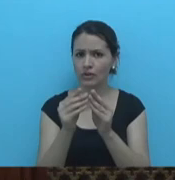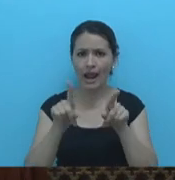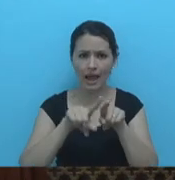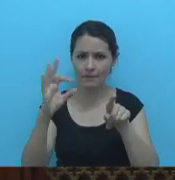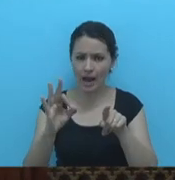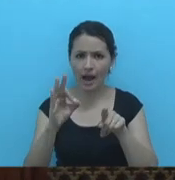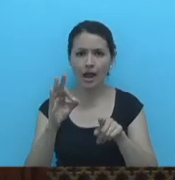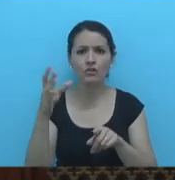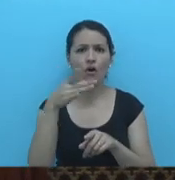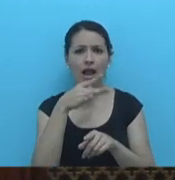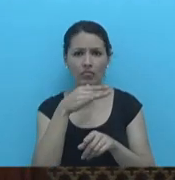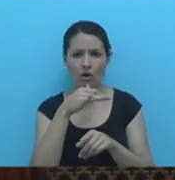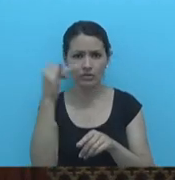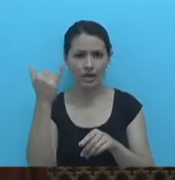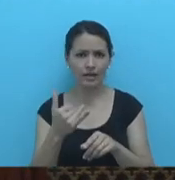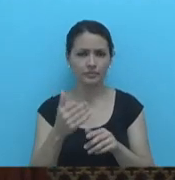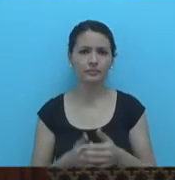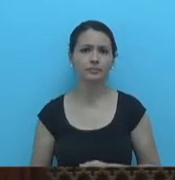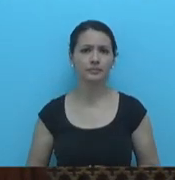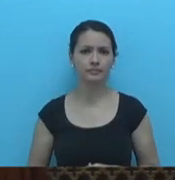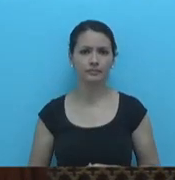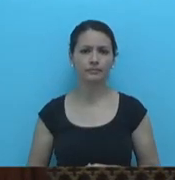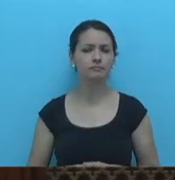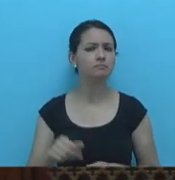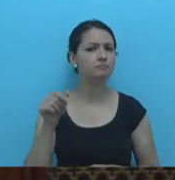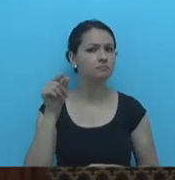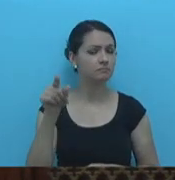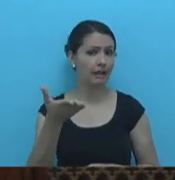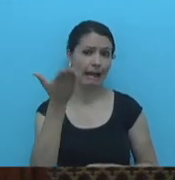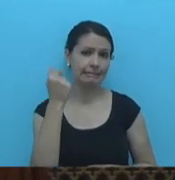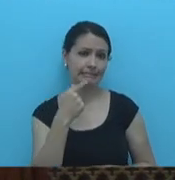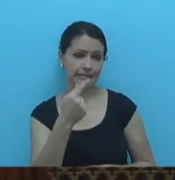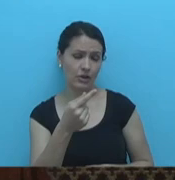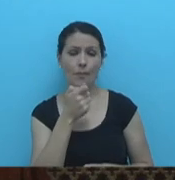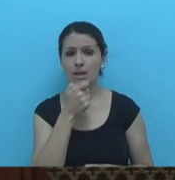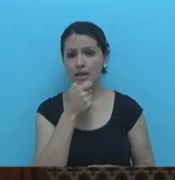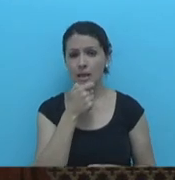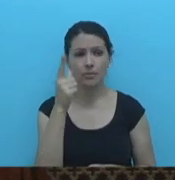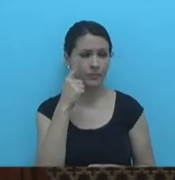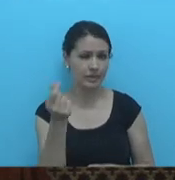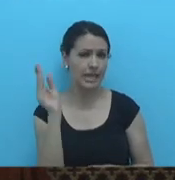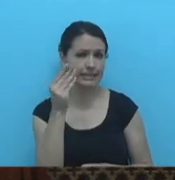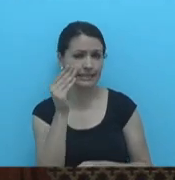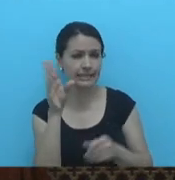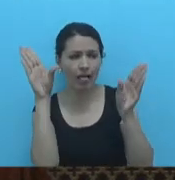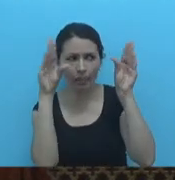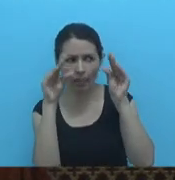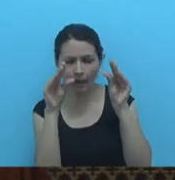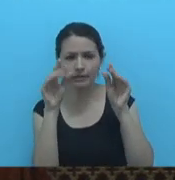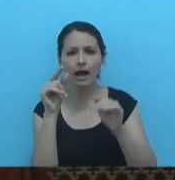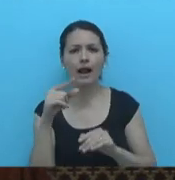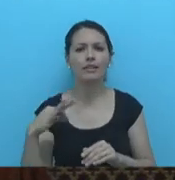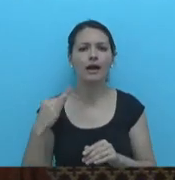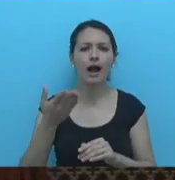Don Rafael Colucci, según sus propias palabras, dijo: un sábado a la tardecita del año 1970,